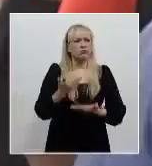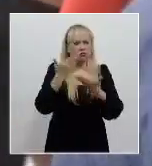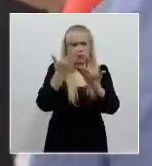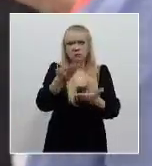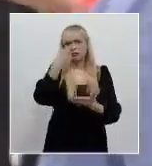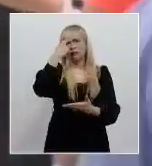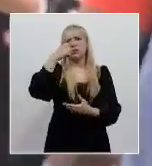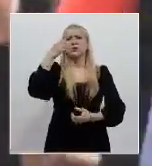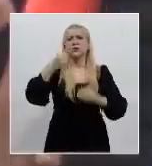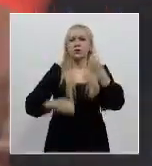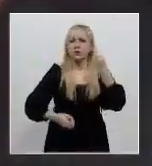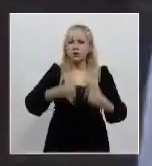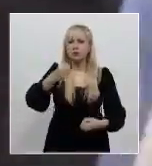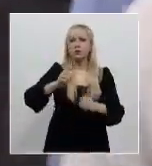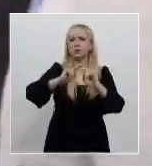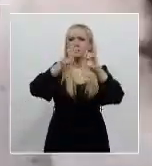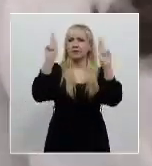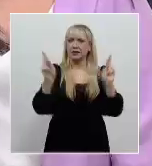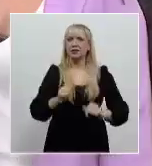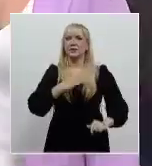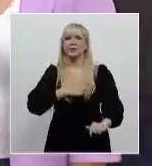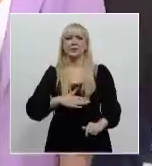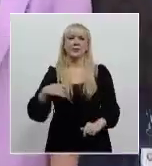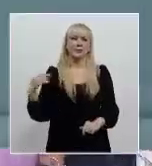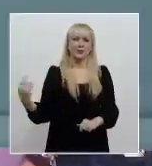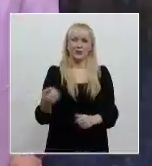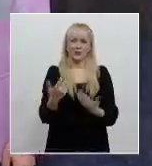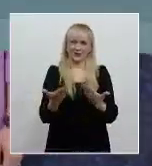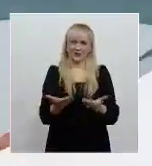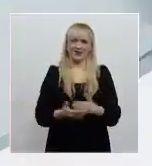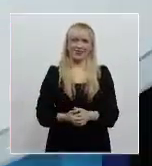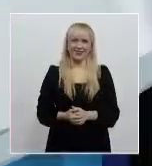a la justicia y la paz social.